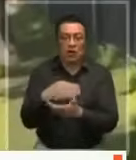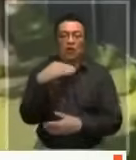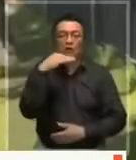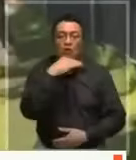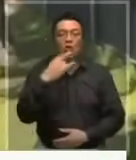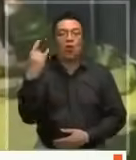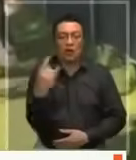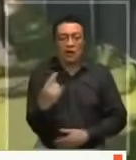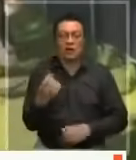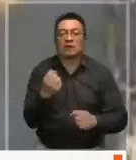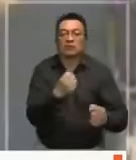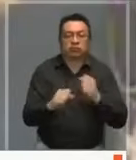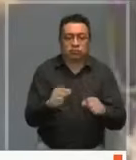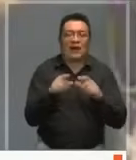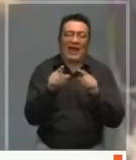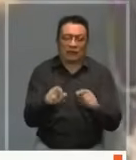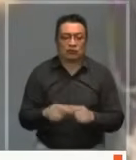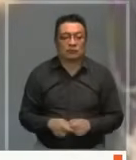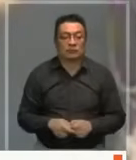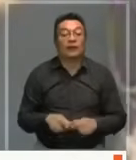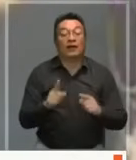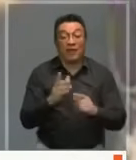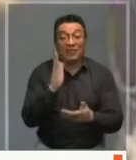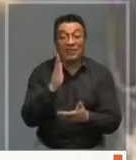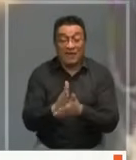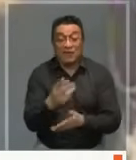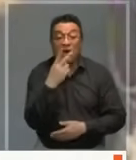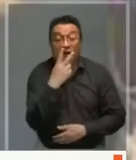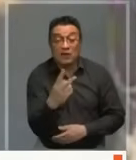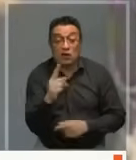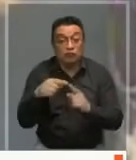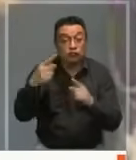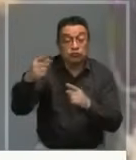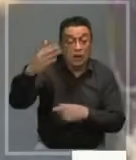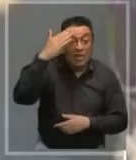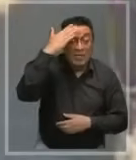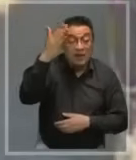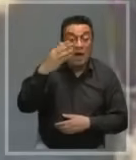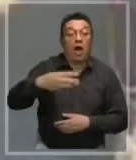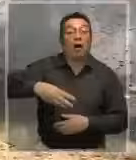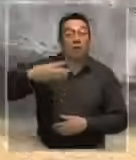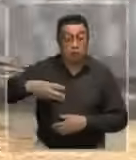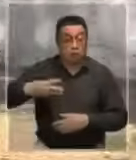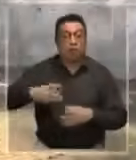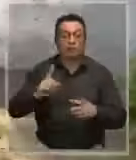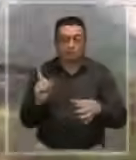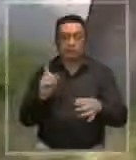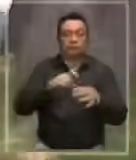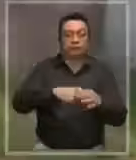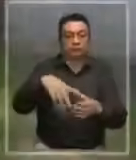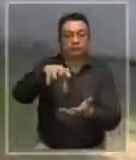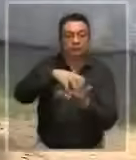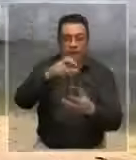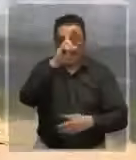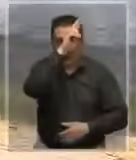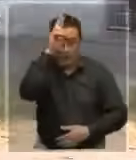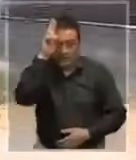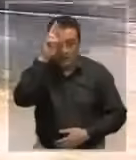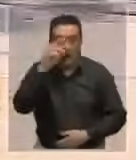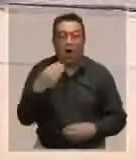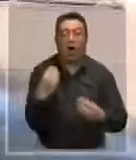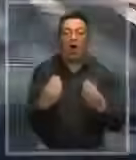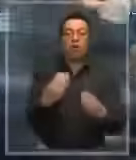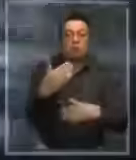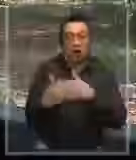urgentes, desesperadas como esta. Habrá que ver si en los próximos días otros municipios se suman a la iniciativa de La Reina y también cómo